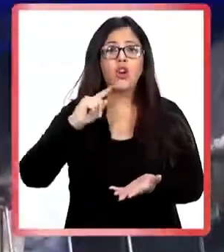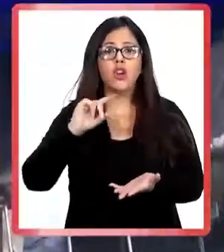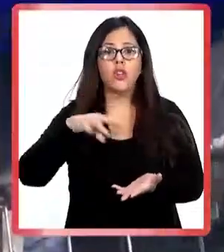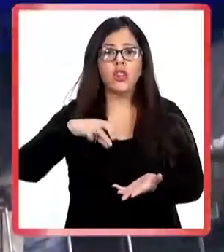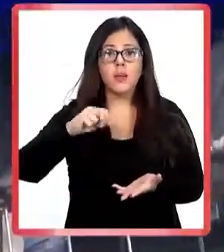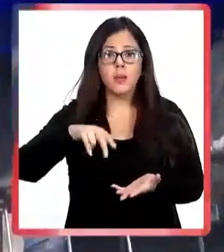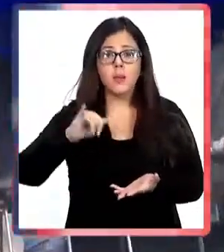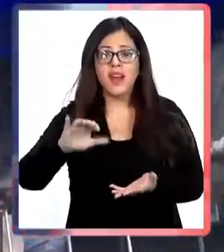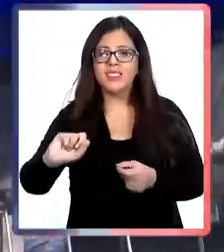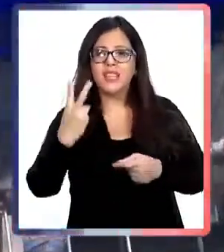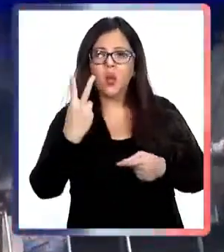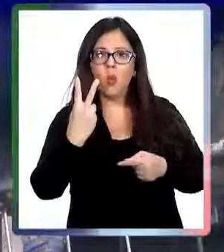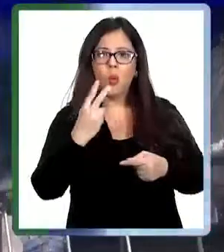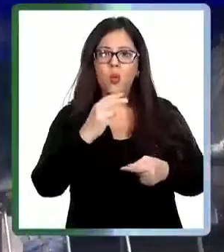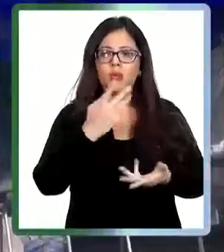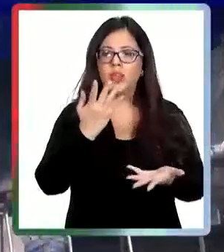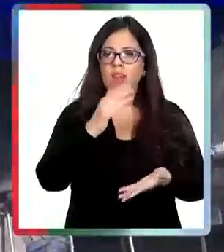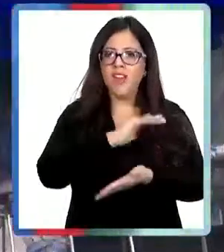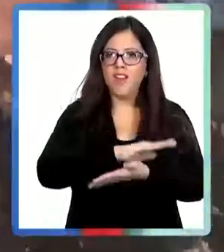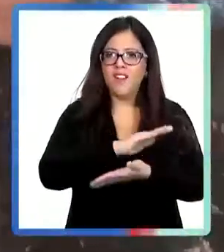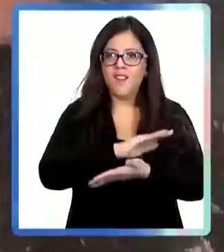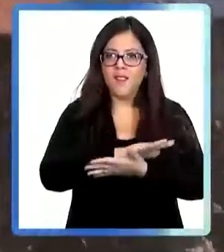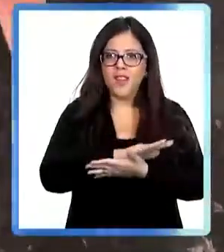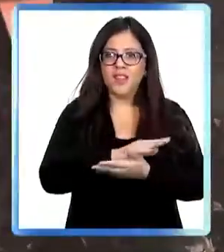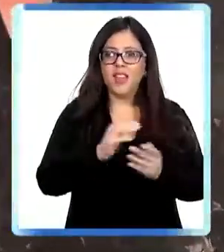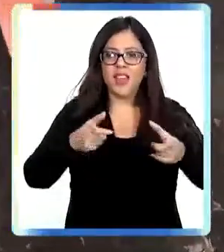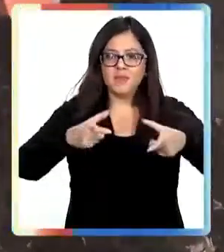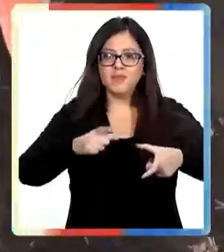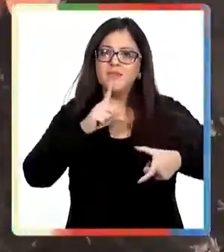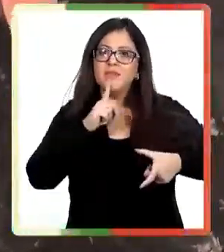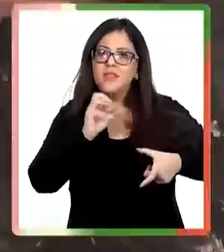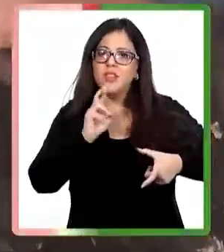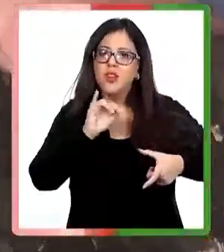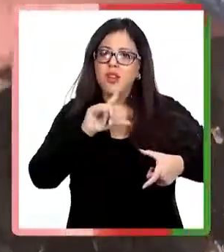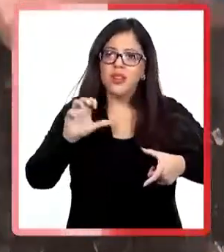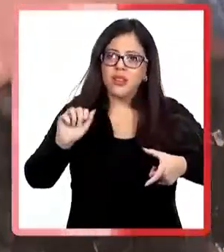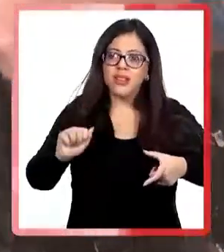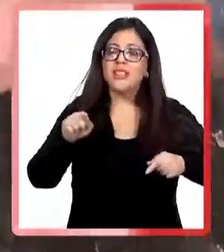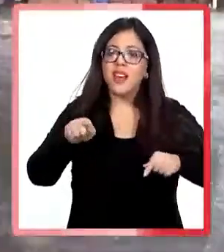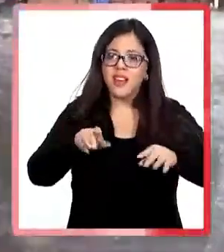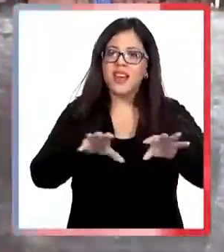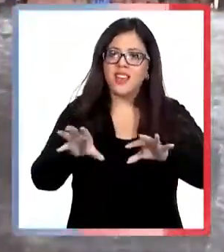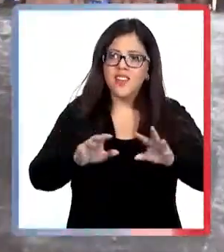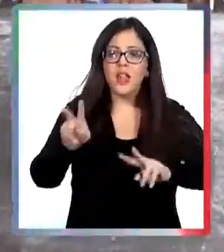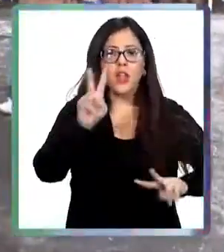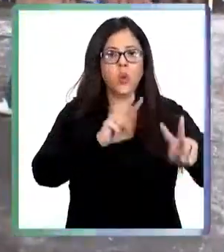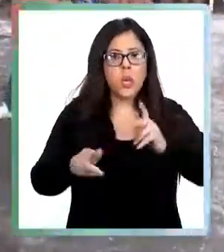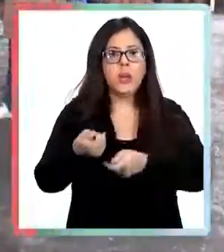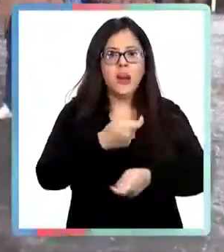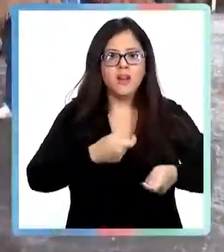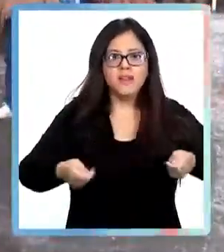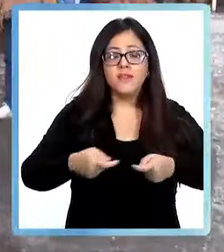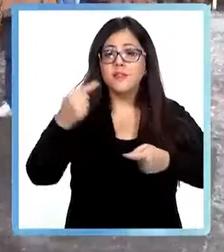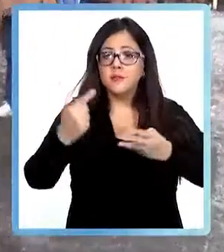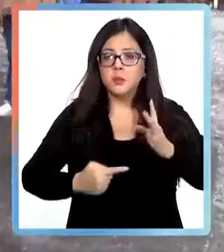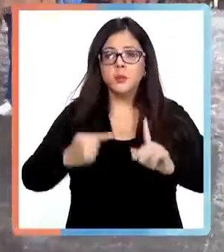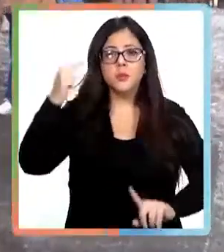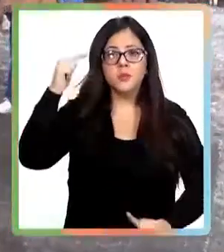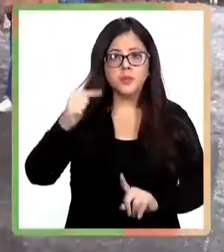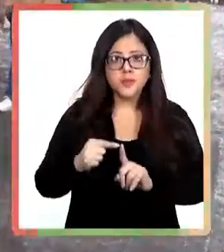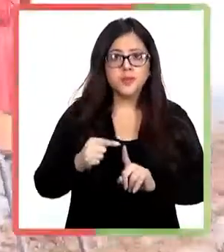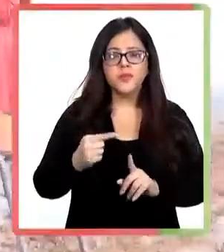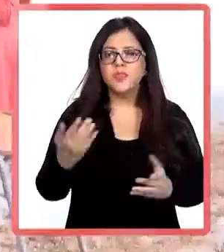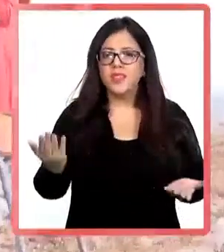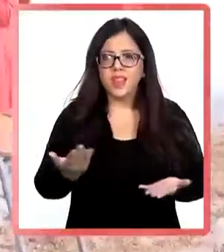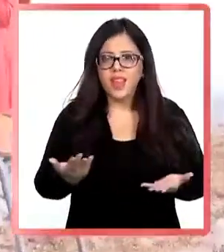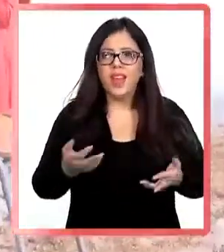segunda versión de la fiesta de la tortilla, una actividad turística y económica que, entre otros objetivos, buscaba reactivar